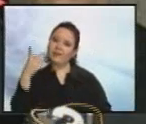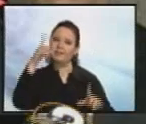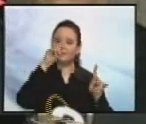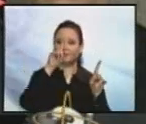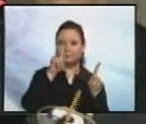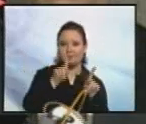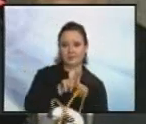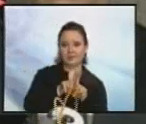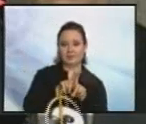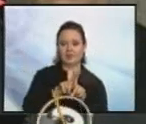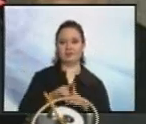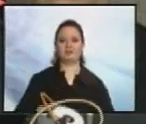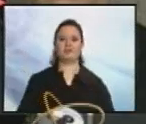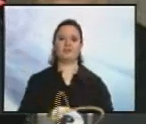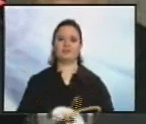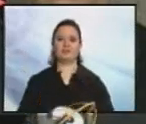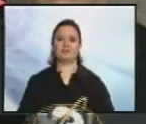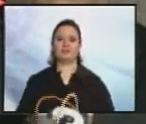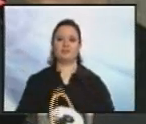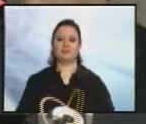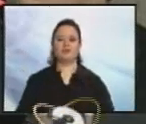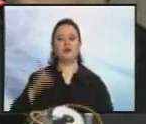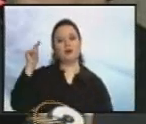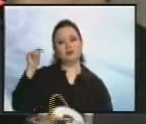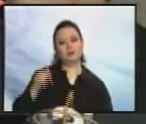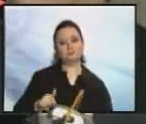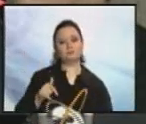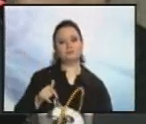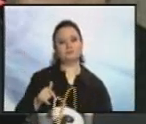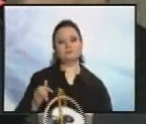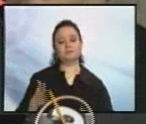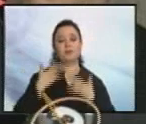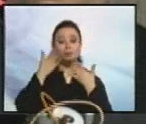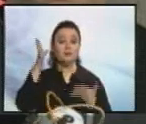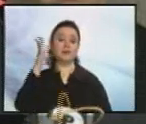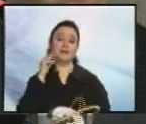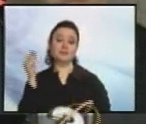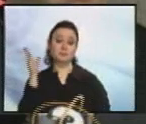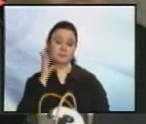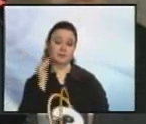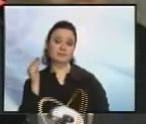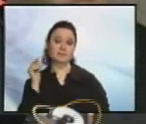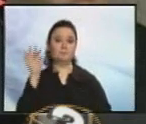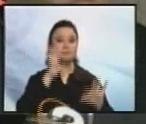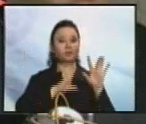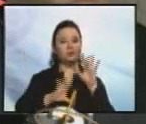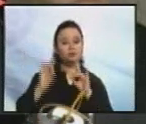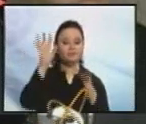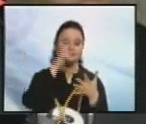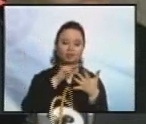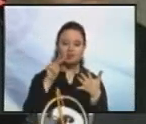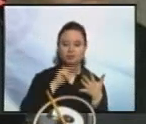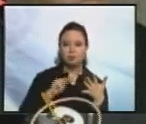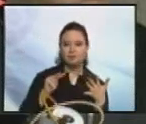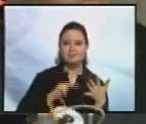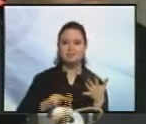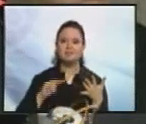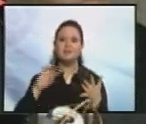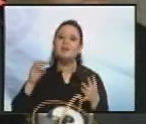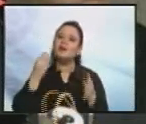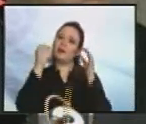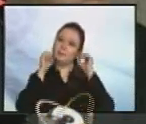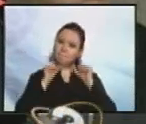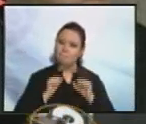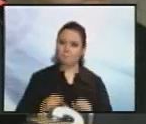testimonio personal, también abonan a la experiencia algunas lecturas que se